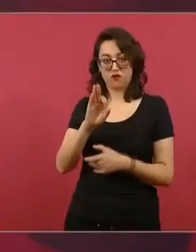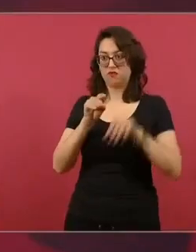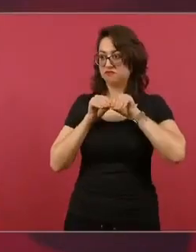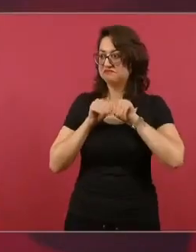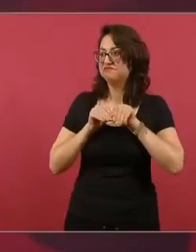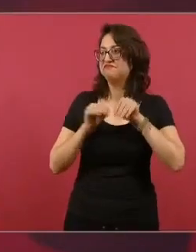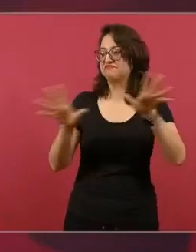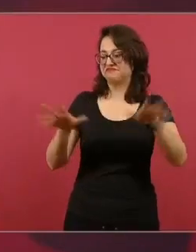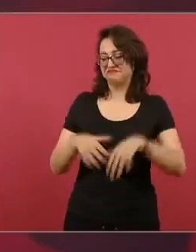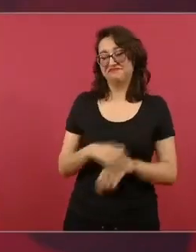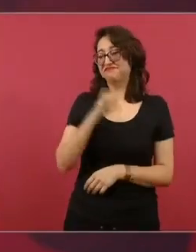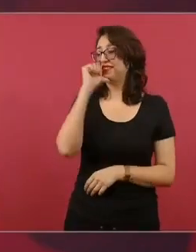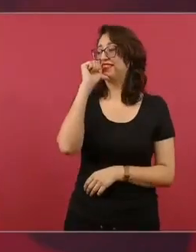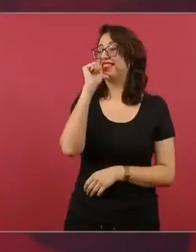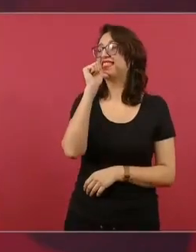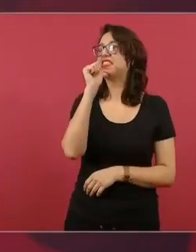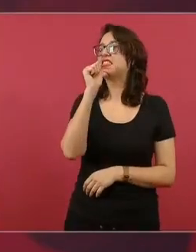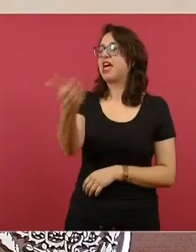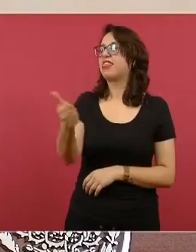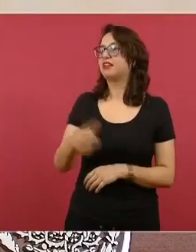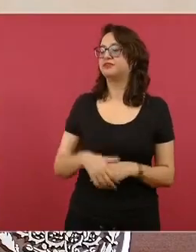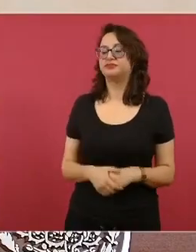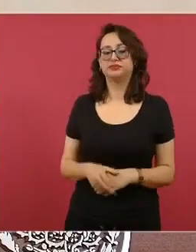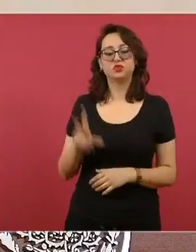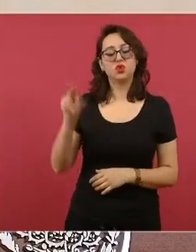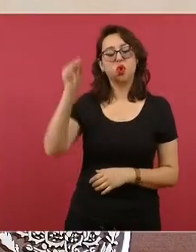Y dije, no lo acepto,